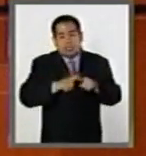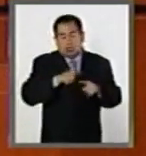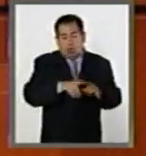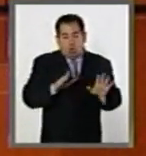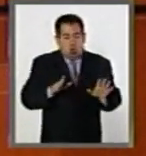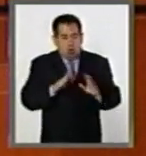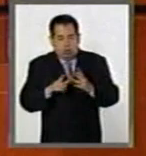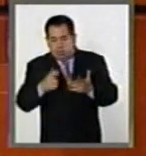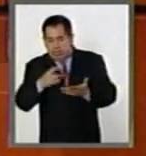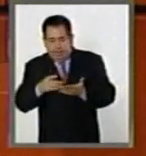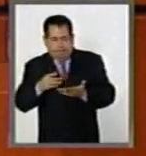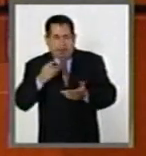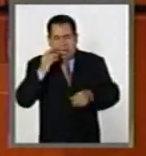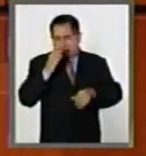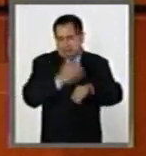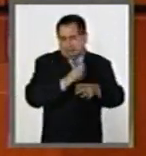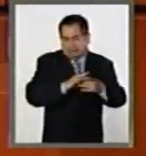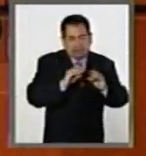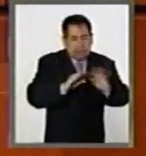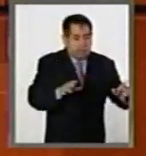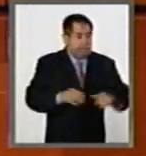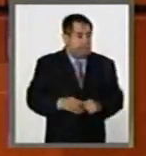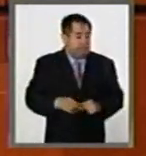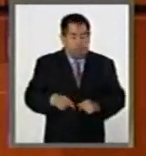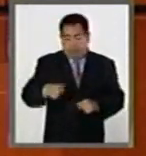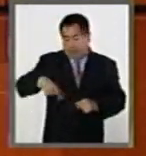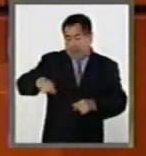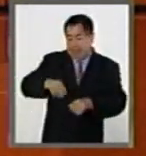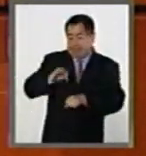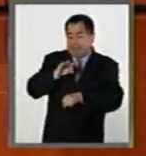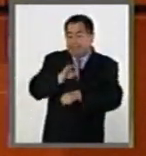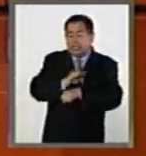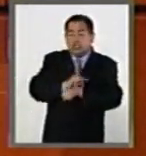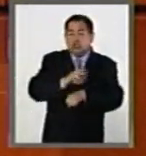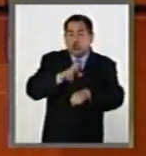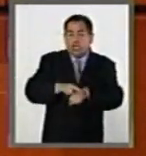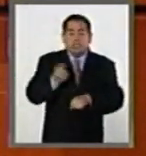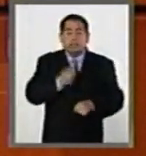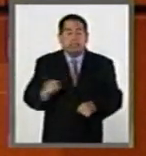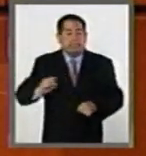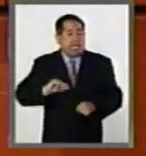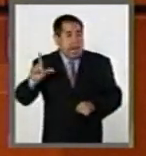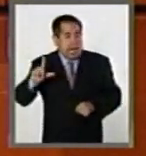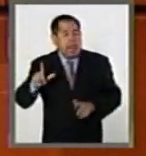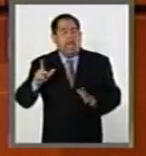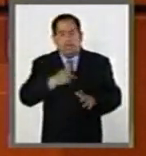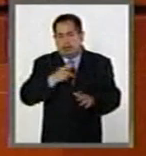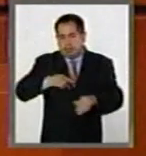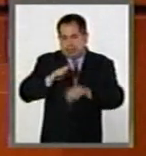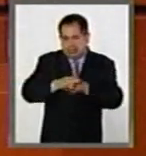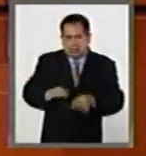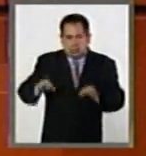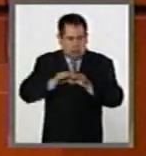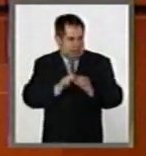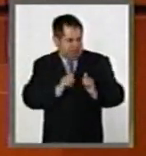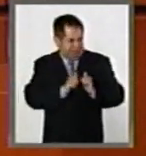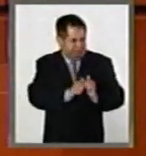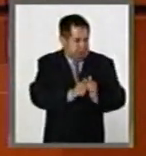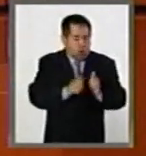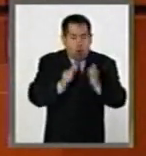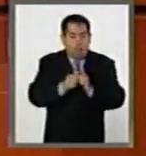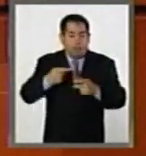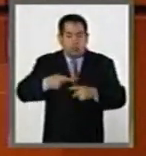imposición de la medida. La defensa técnica especializada, igualmente es preponderante la presencia y acompañamiento de una